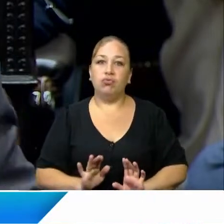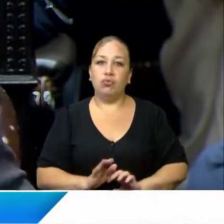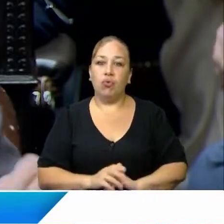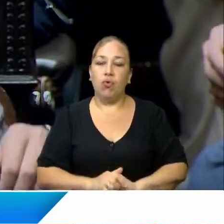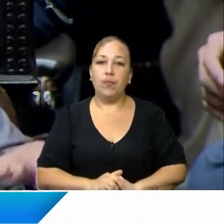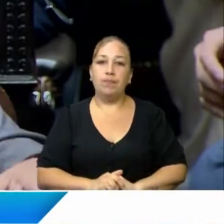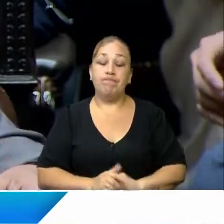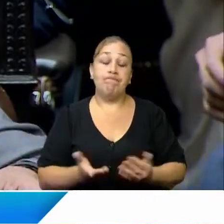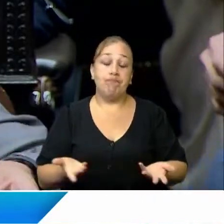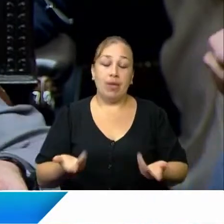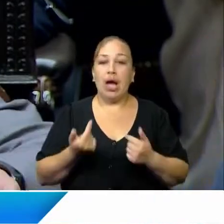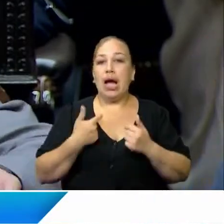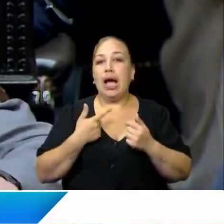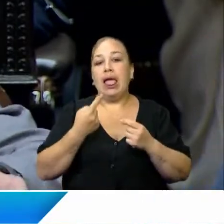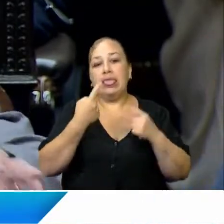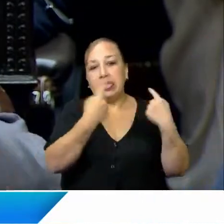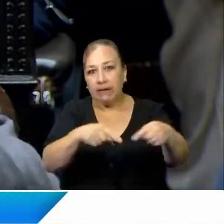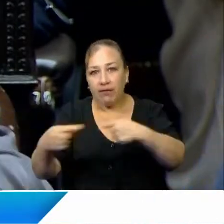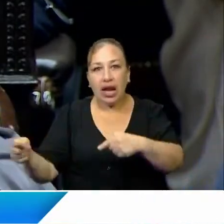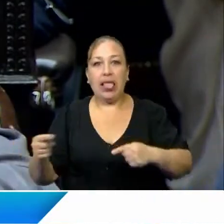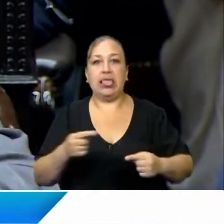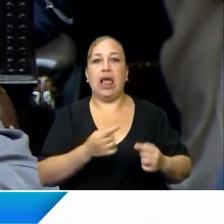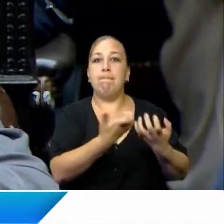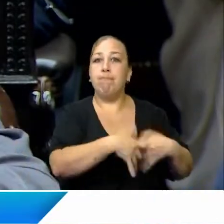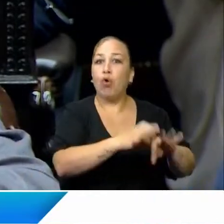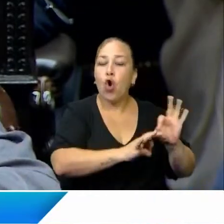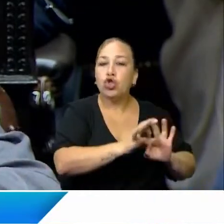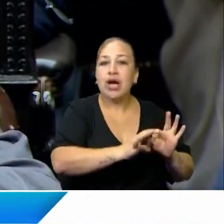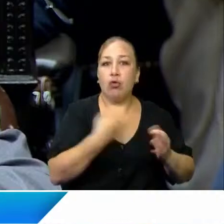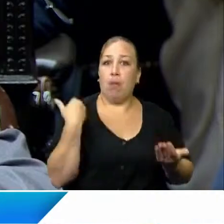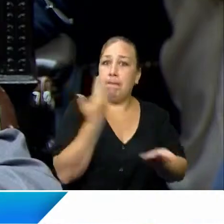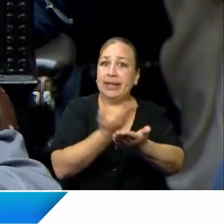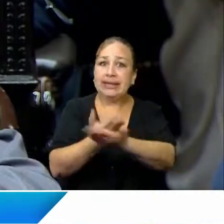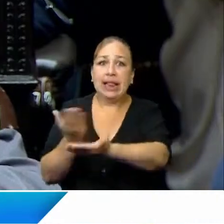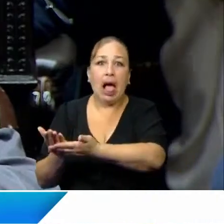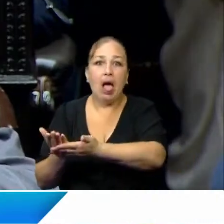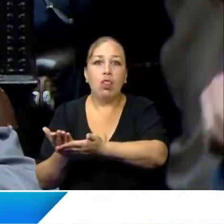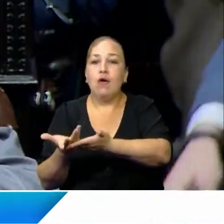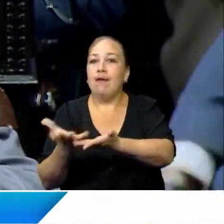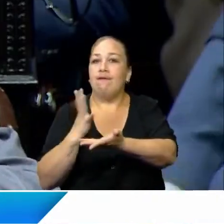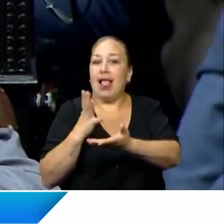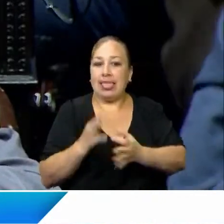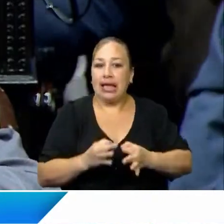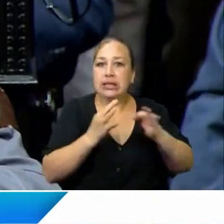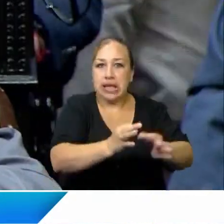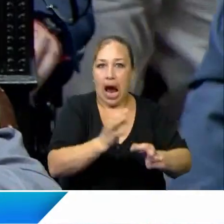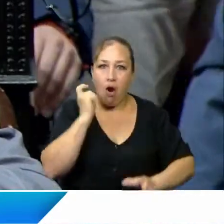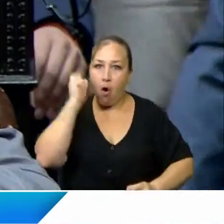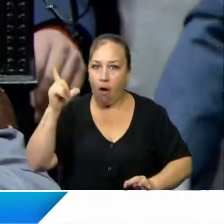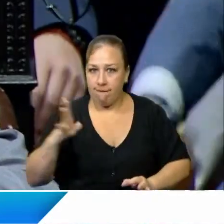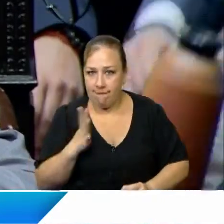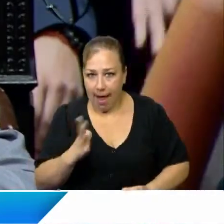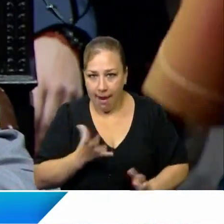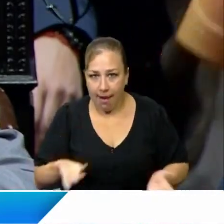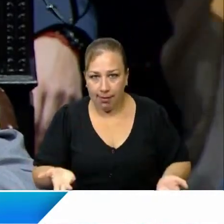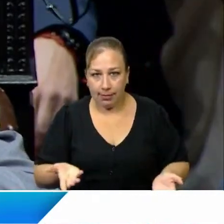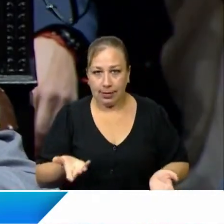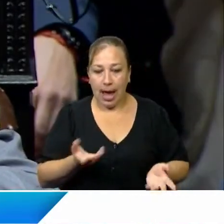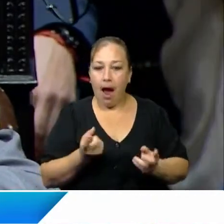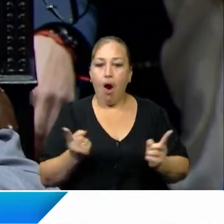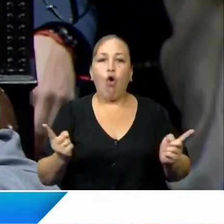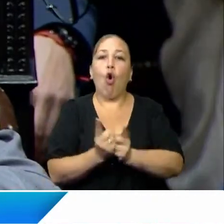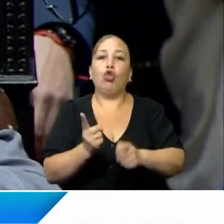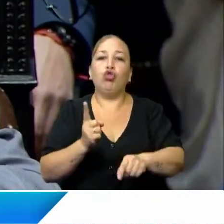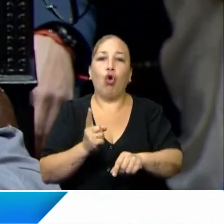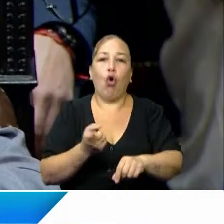Pero bueno, los distintos proyectos presentados nunca vieron la luz, nunca hubo un acuerdo, siempre el cortoplacismo,